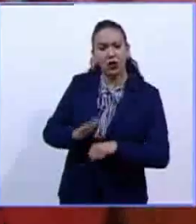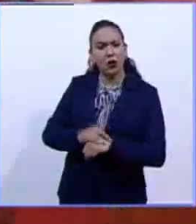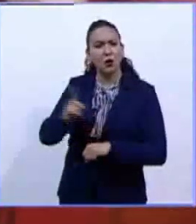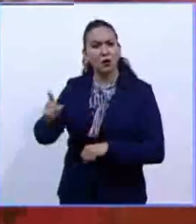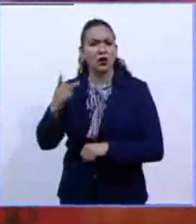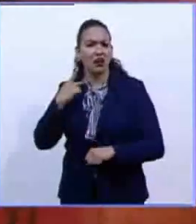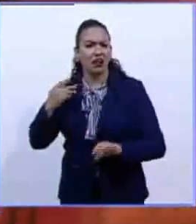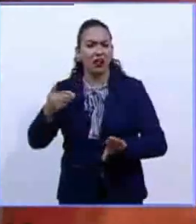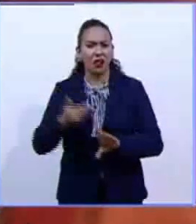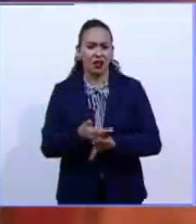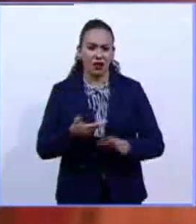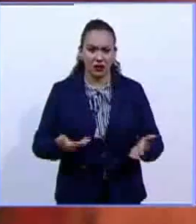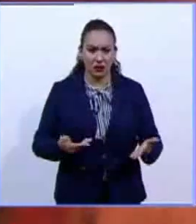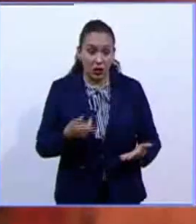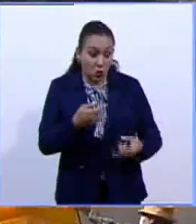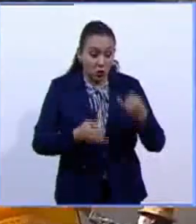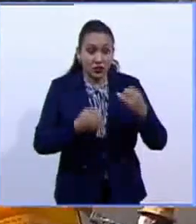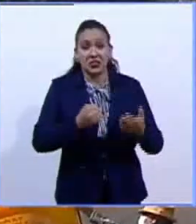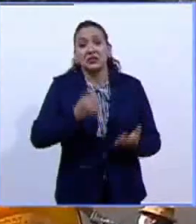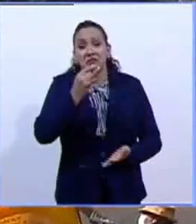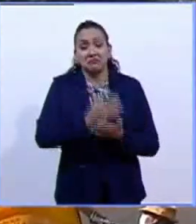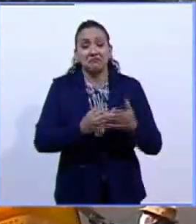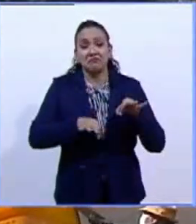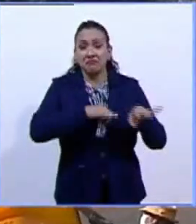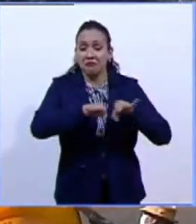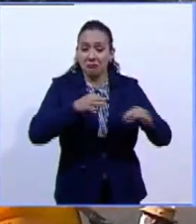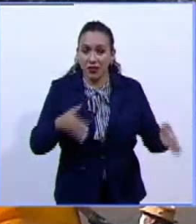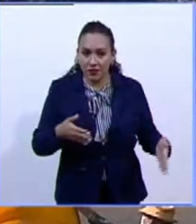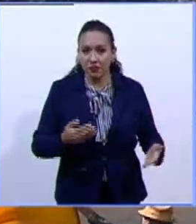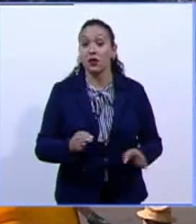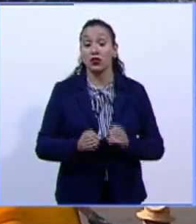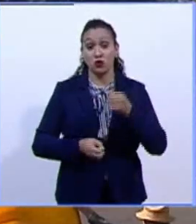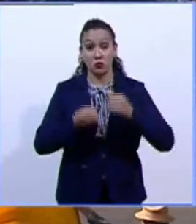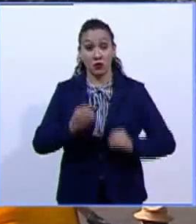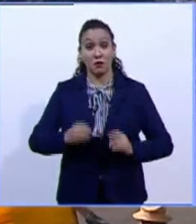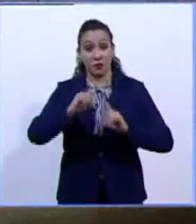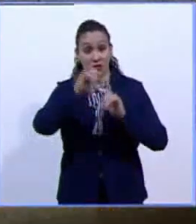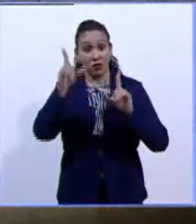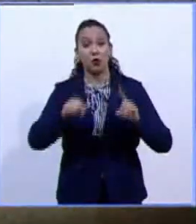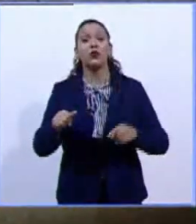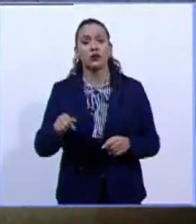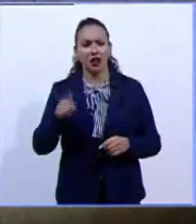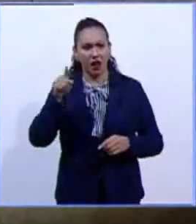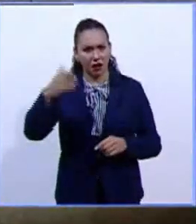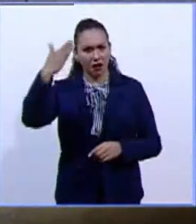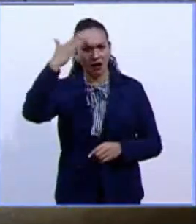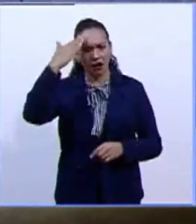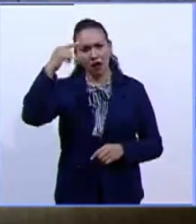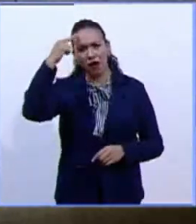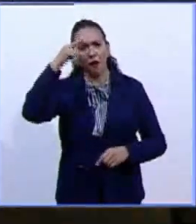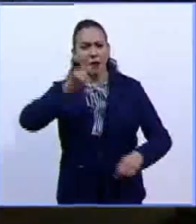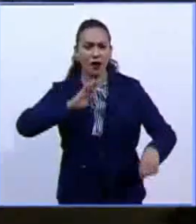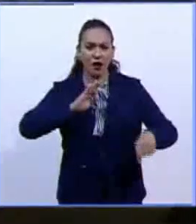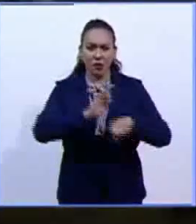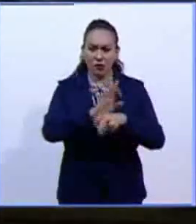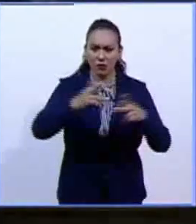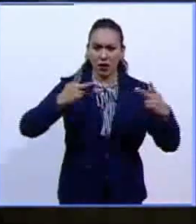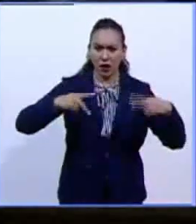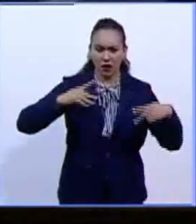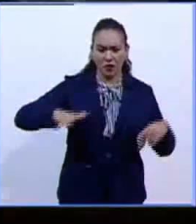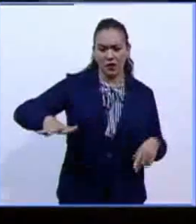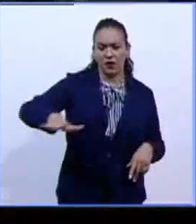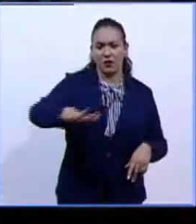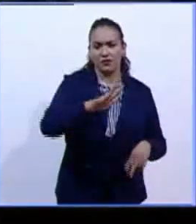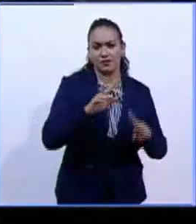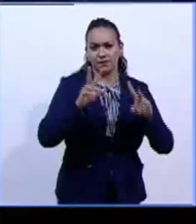sus resoluciones. Aseguró que la Suprema Corte tiene la facultad de garantizar la independencia y autonomía del Poder Judicial, tal como